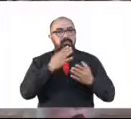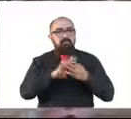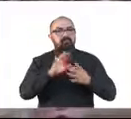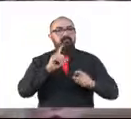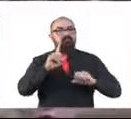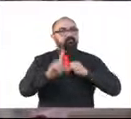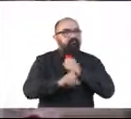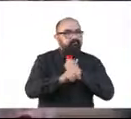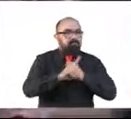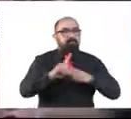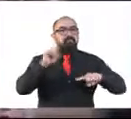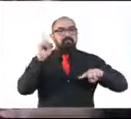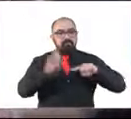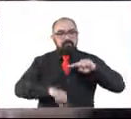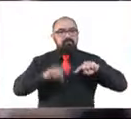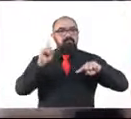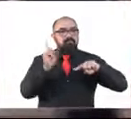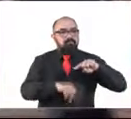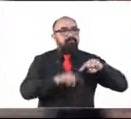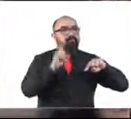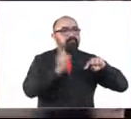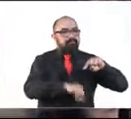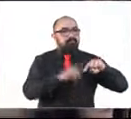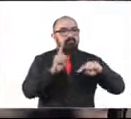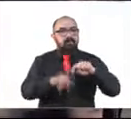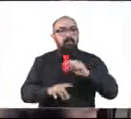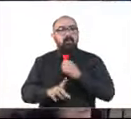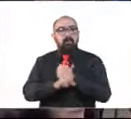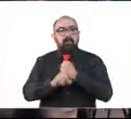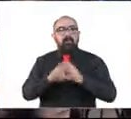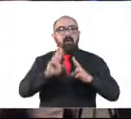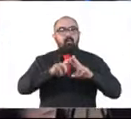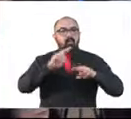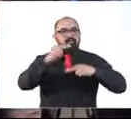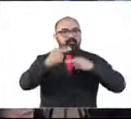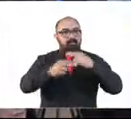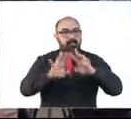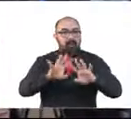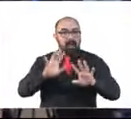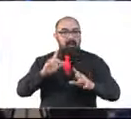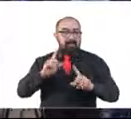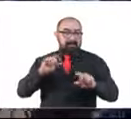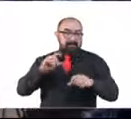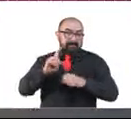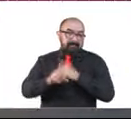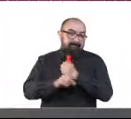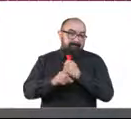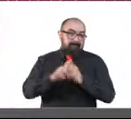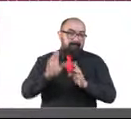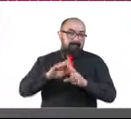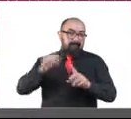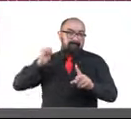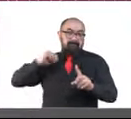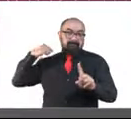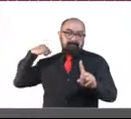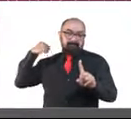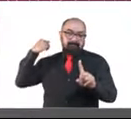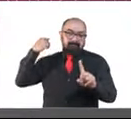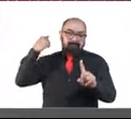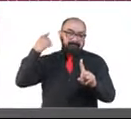solucionaron problemas de fondo, ¿no? Y a lo largo de los años ha seguido esa